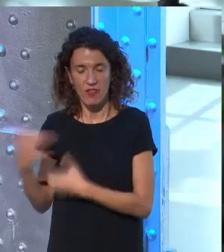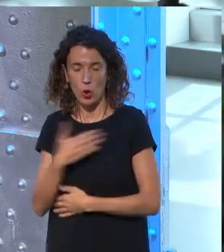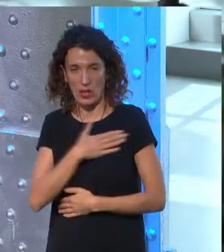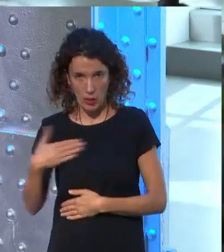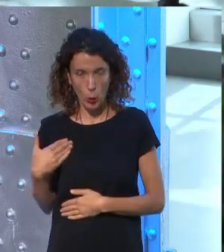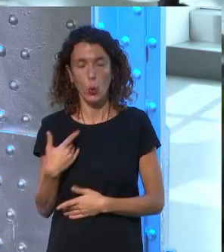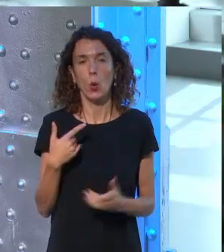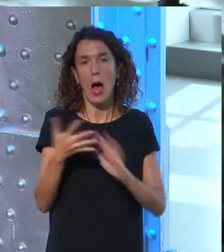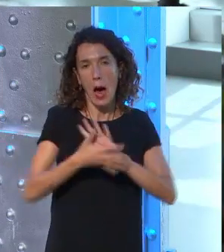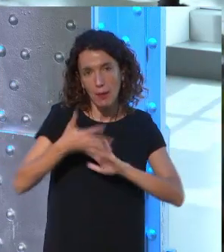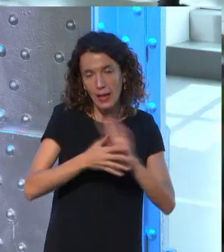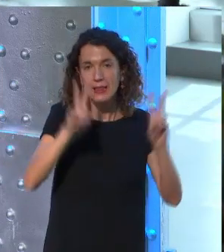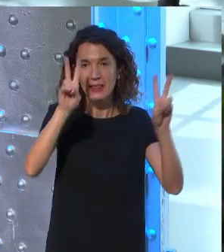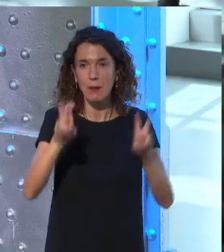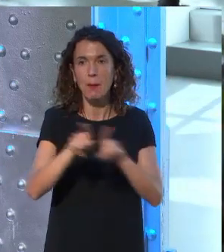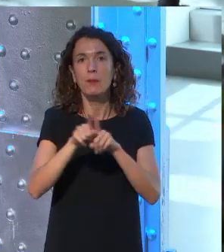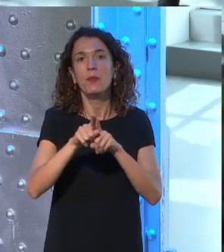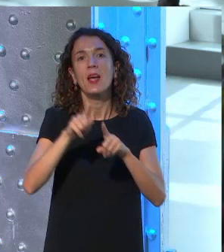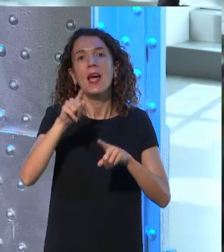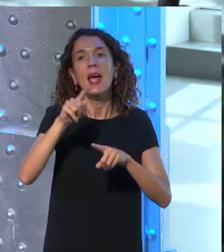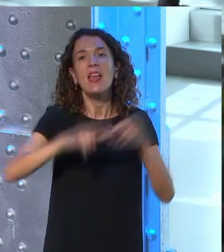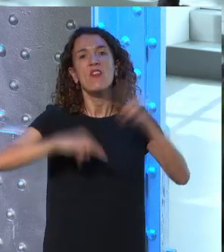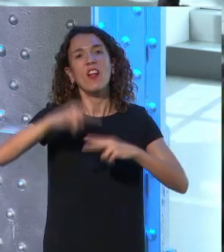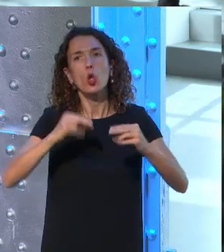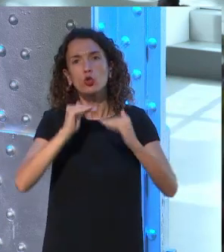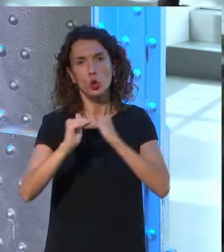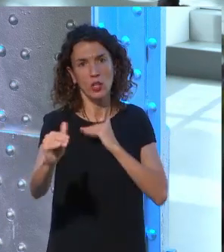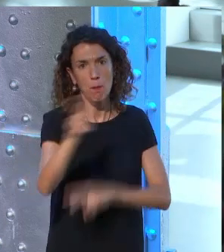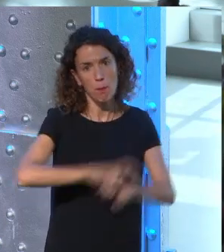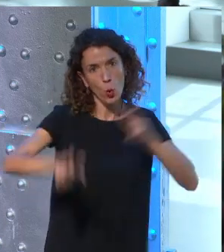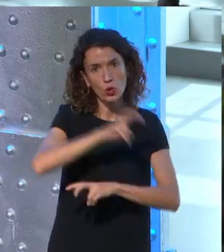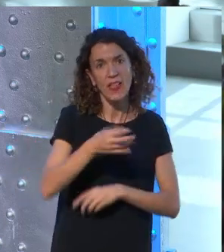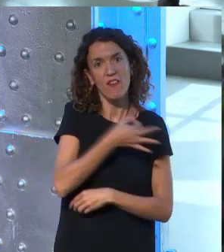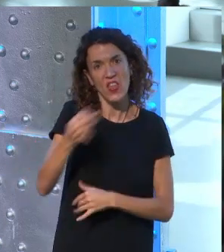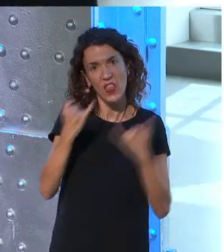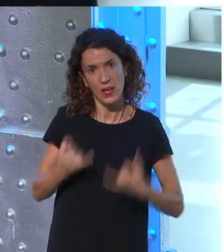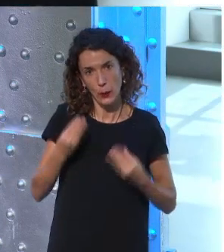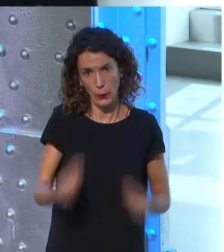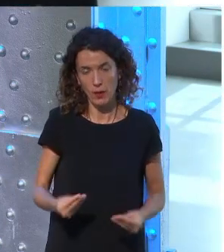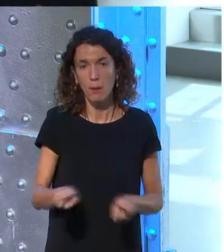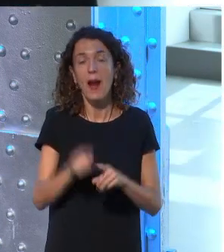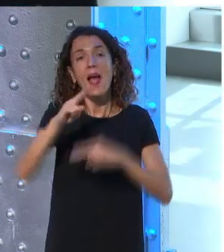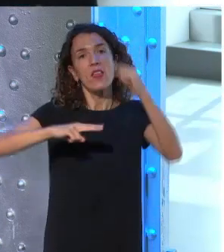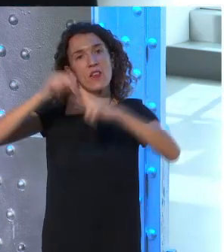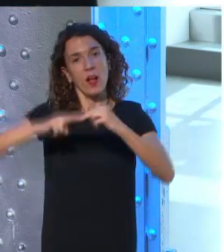aquí el tema de la edificación sostenible y la búsqueda de la eficiencia energética en la